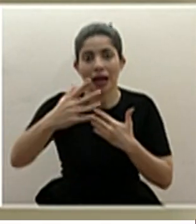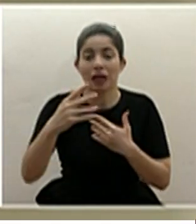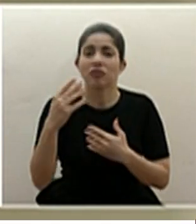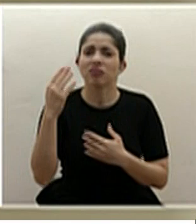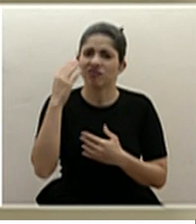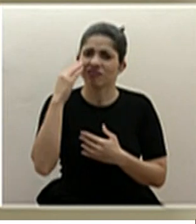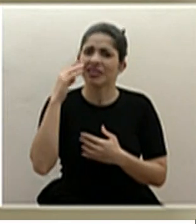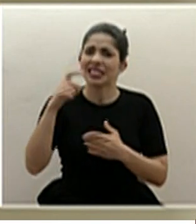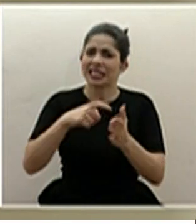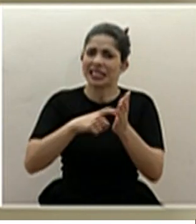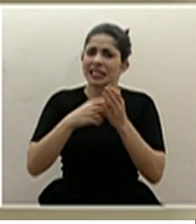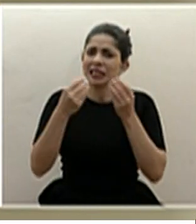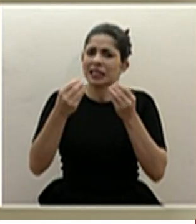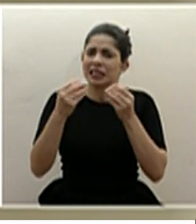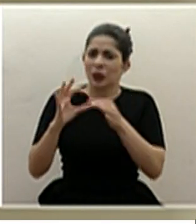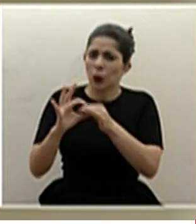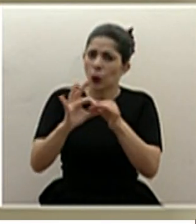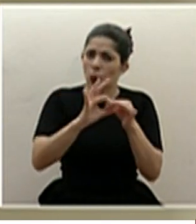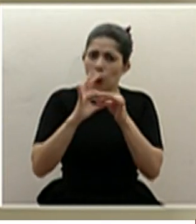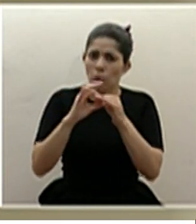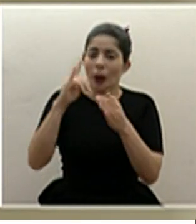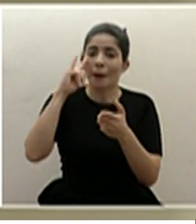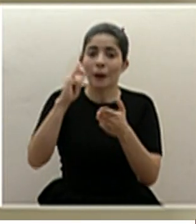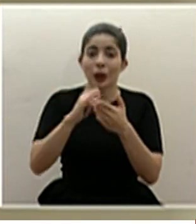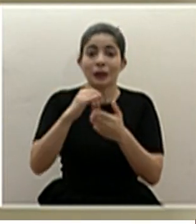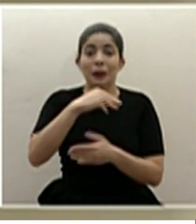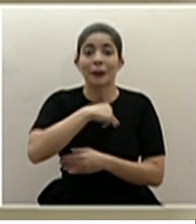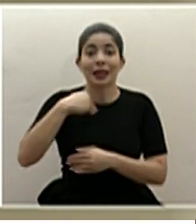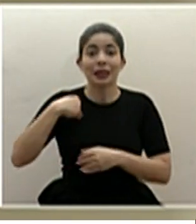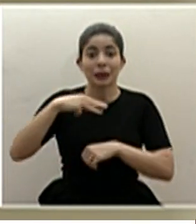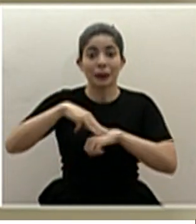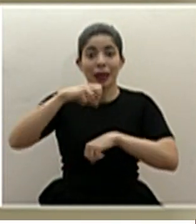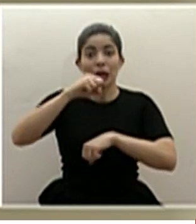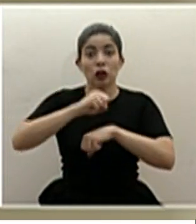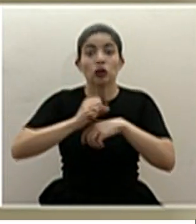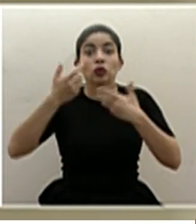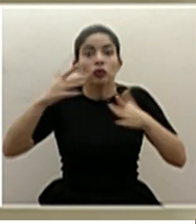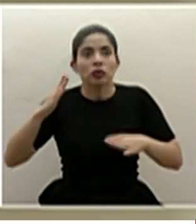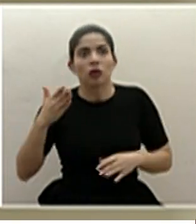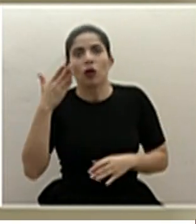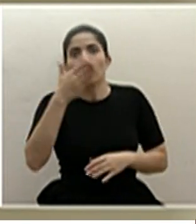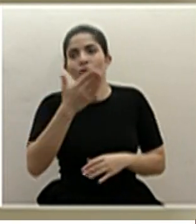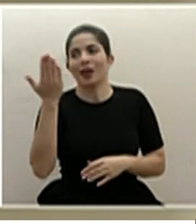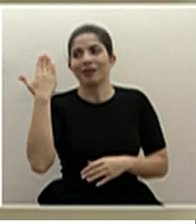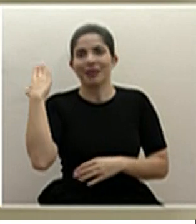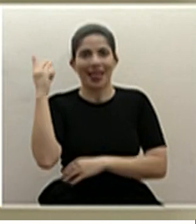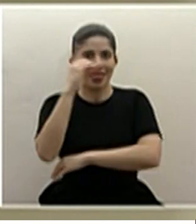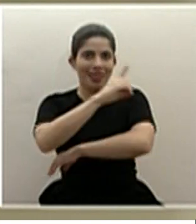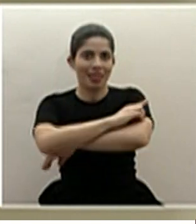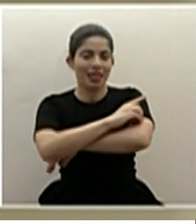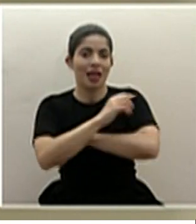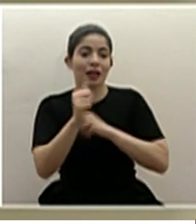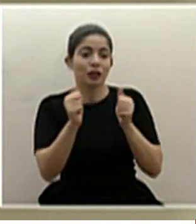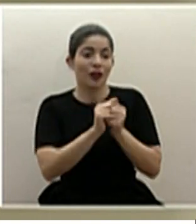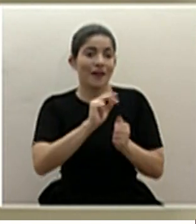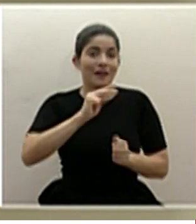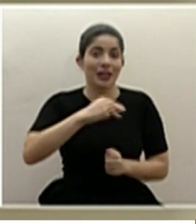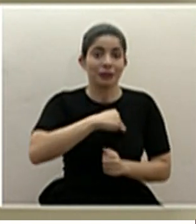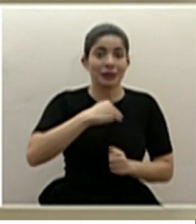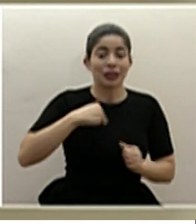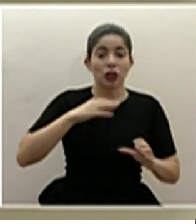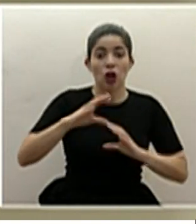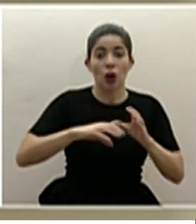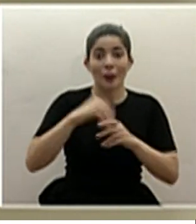mucha coordinación, y para ello el ministro Michael Soto estuvo en terreno desde hace algunos días con el viceministro de